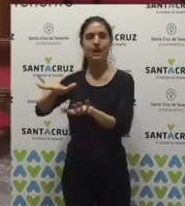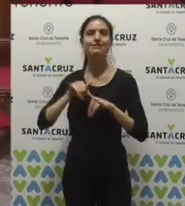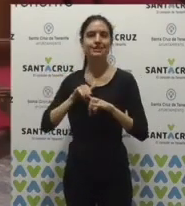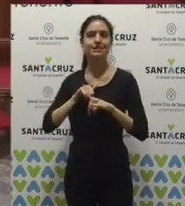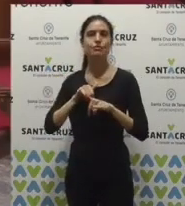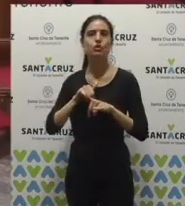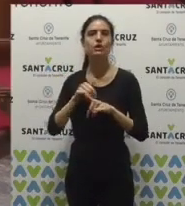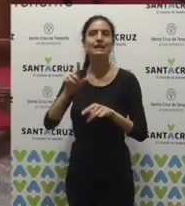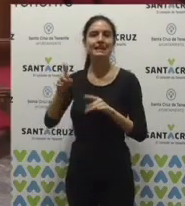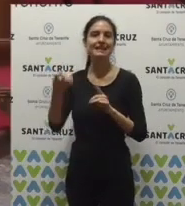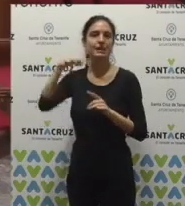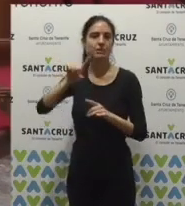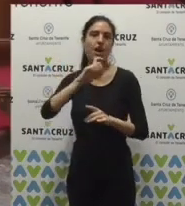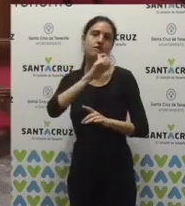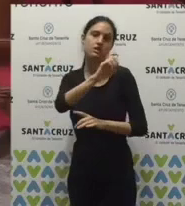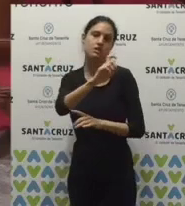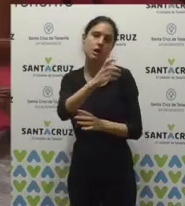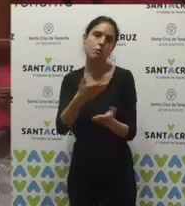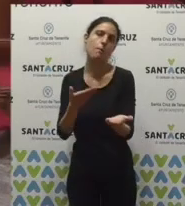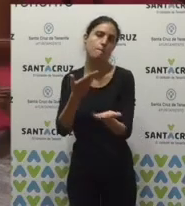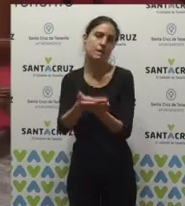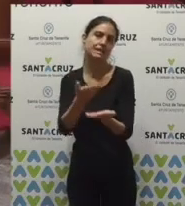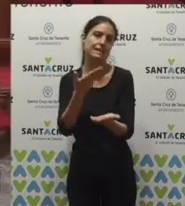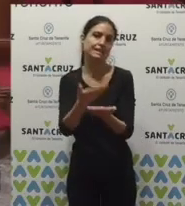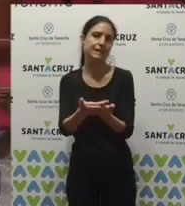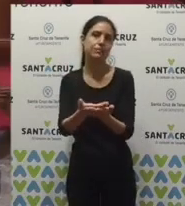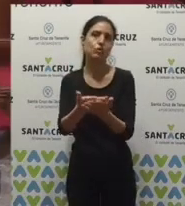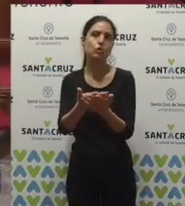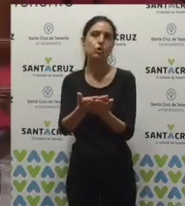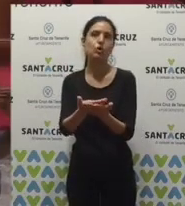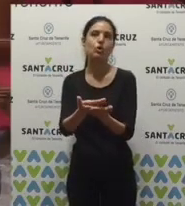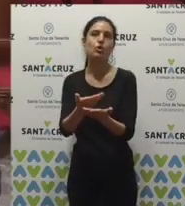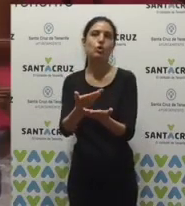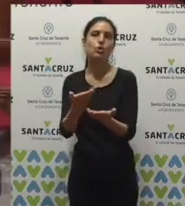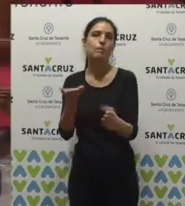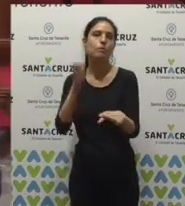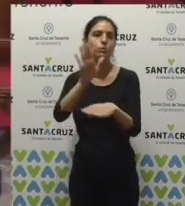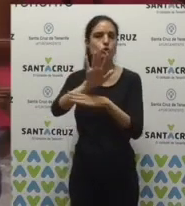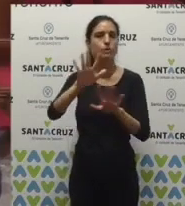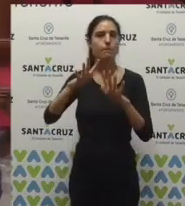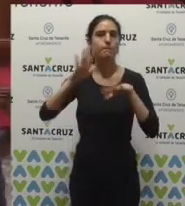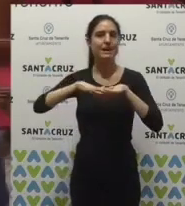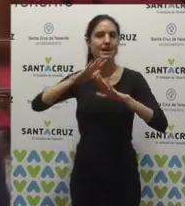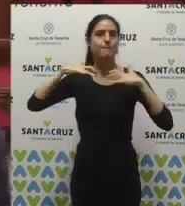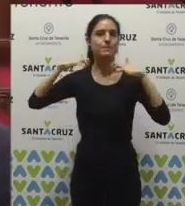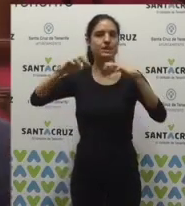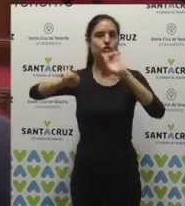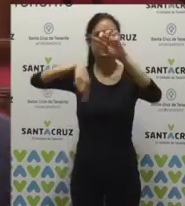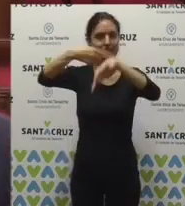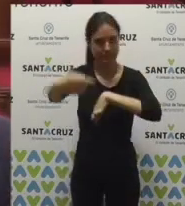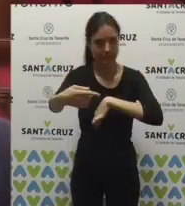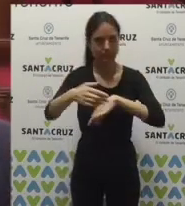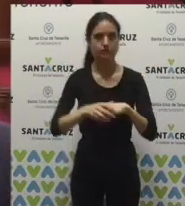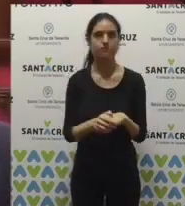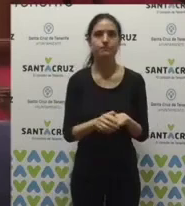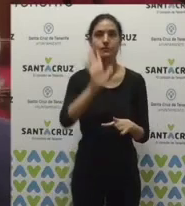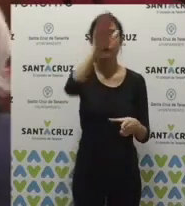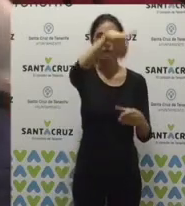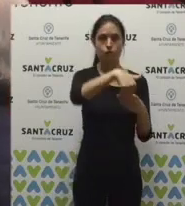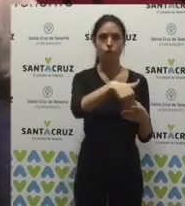la presentación de una moción en el próximo pleno en este sentido extensión votos a favor